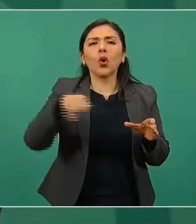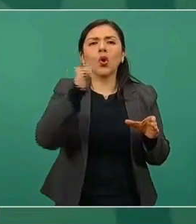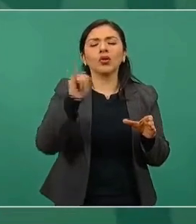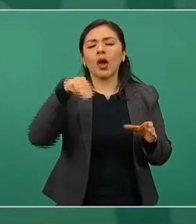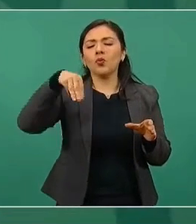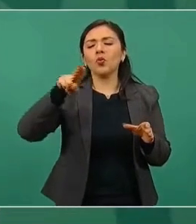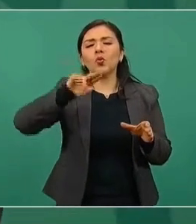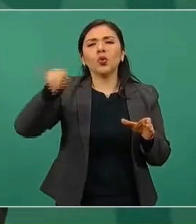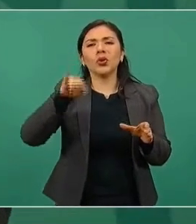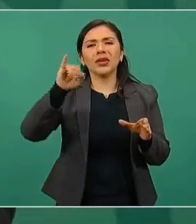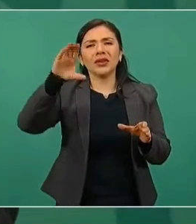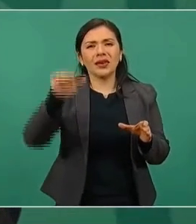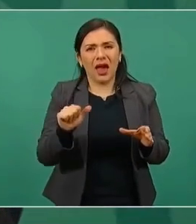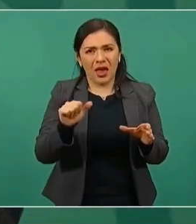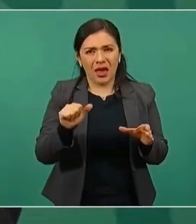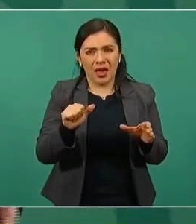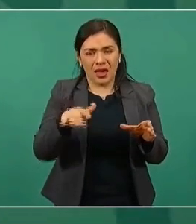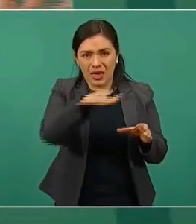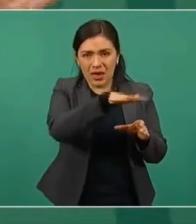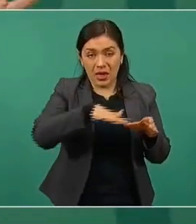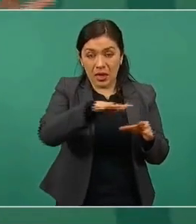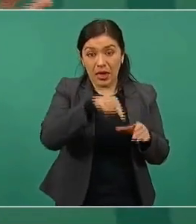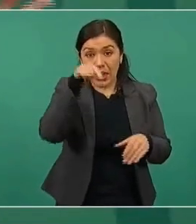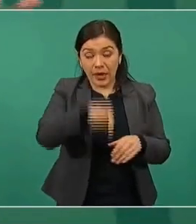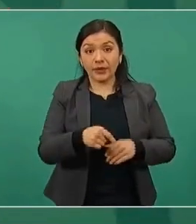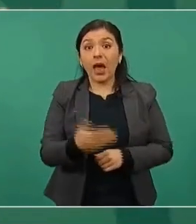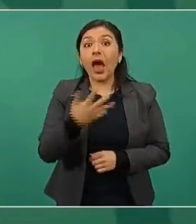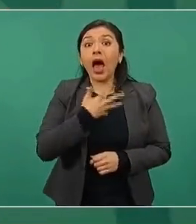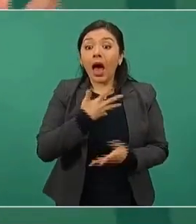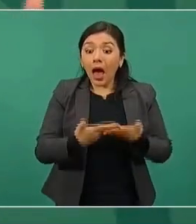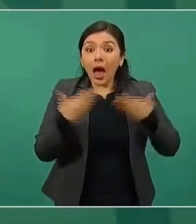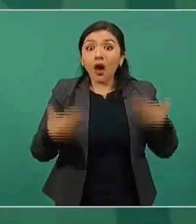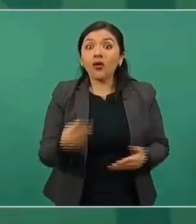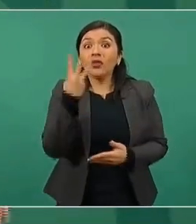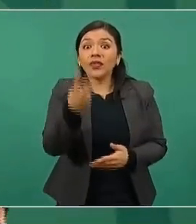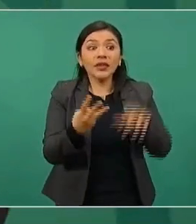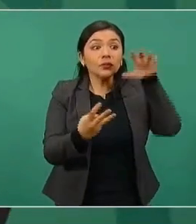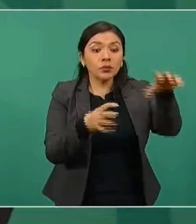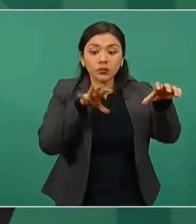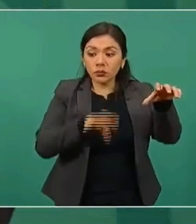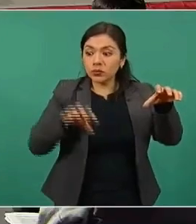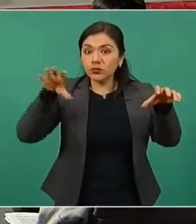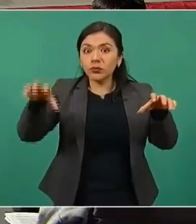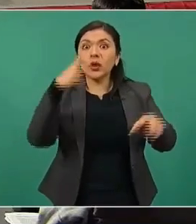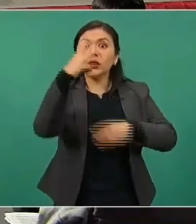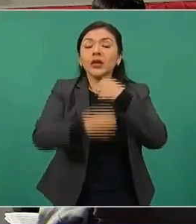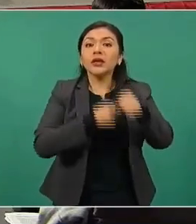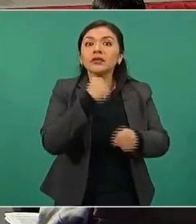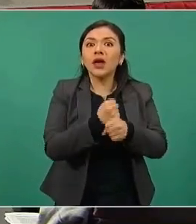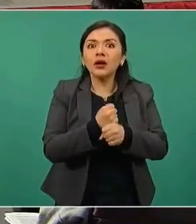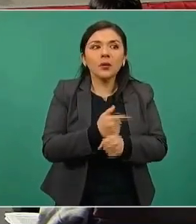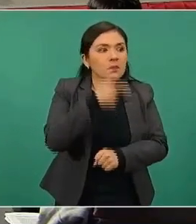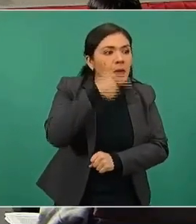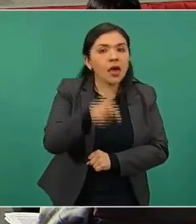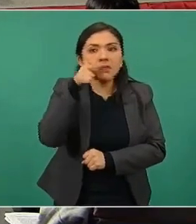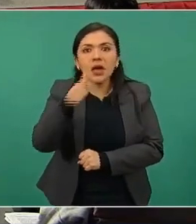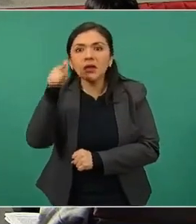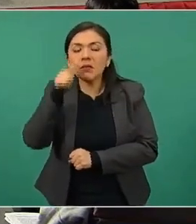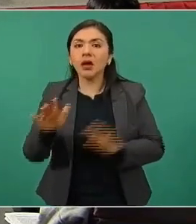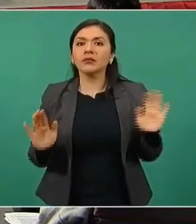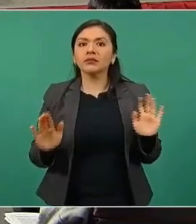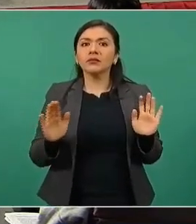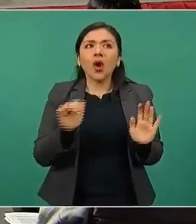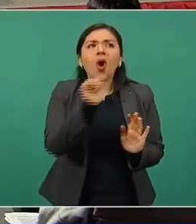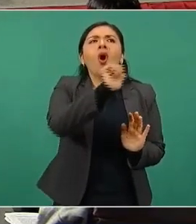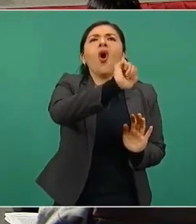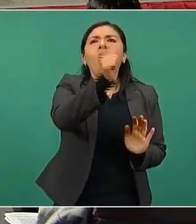Mújica, de manera que 3 campos gigantes en 3 años, independientemente de todos los